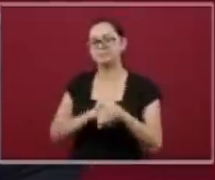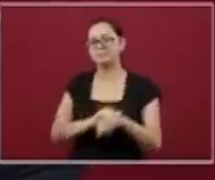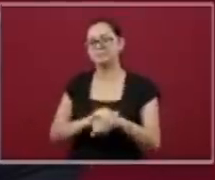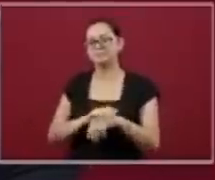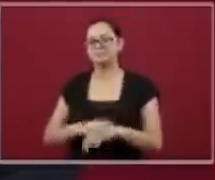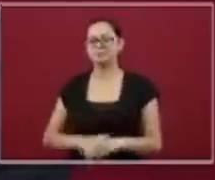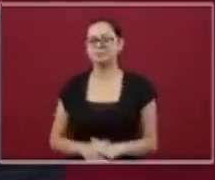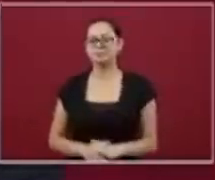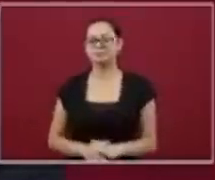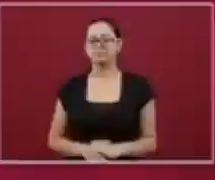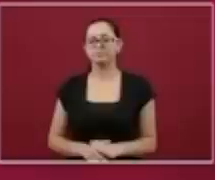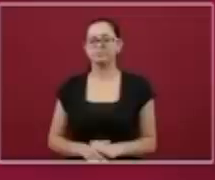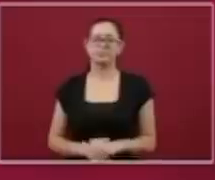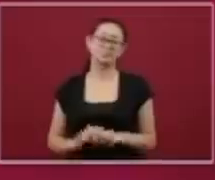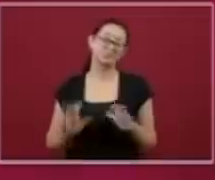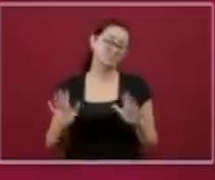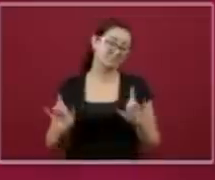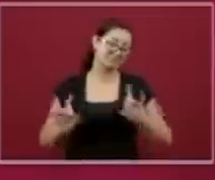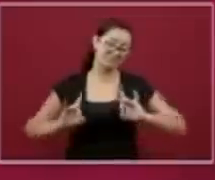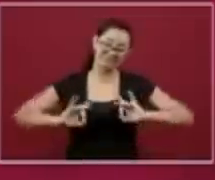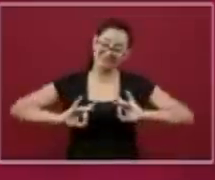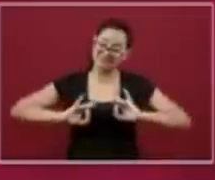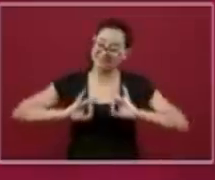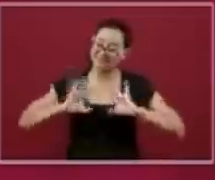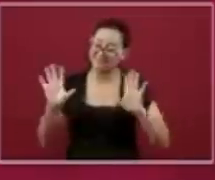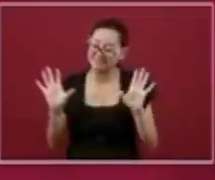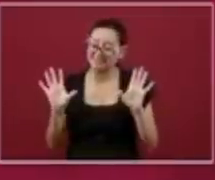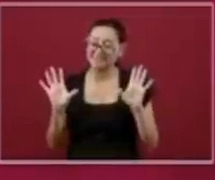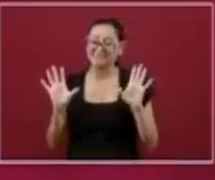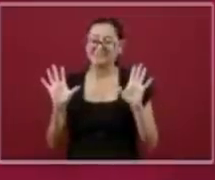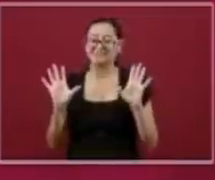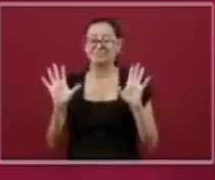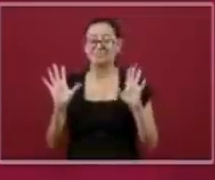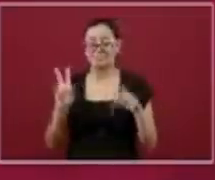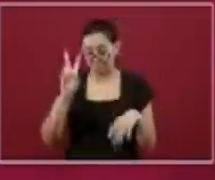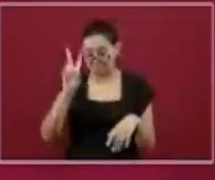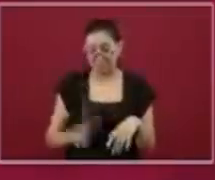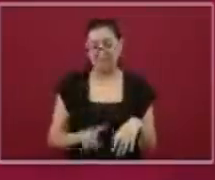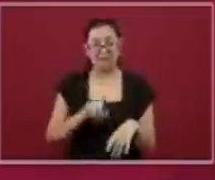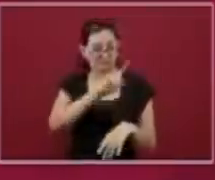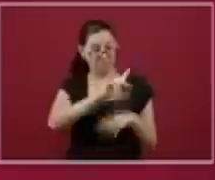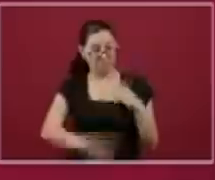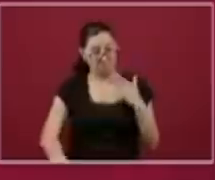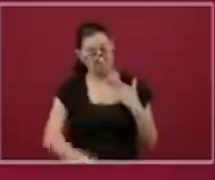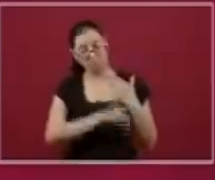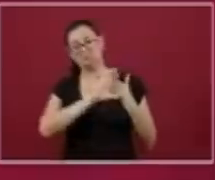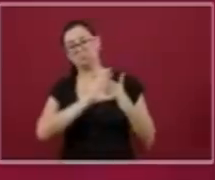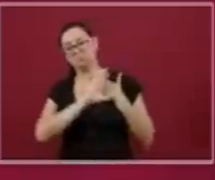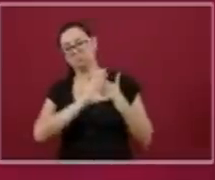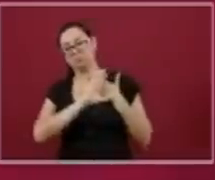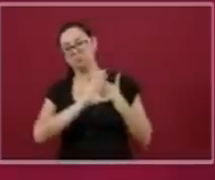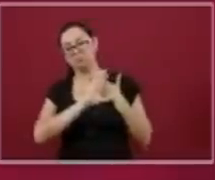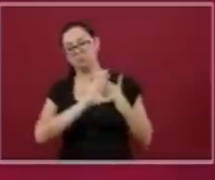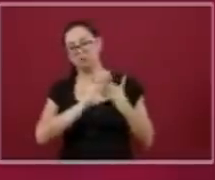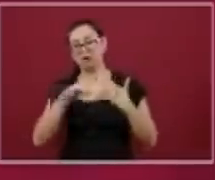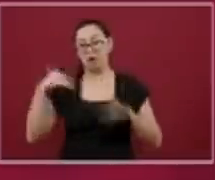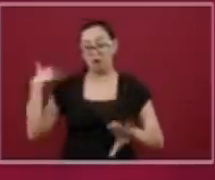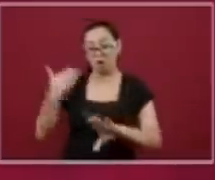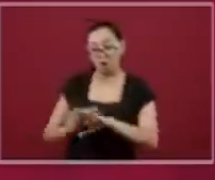Solo en casos de agresiones a